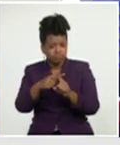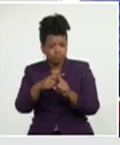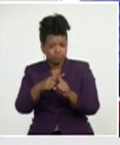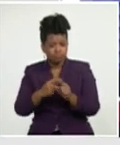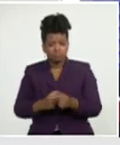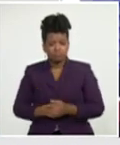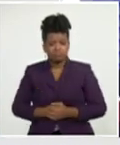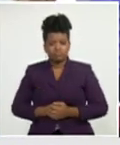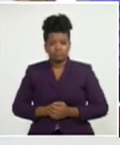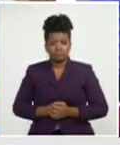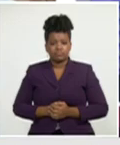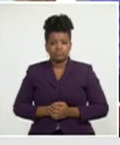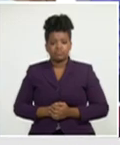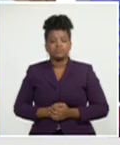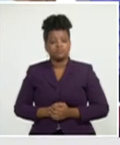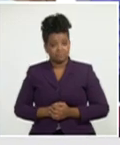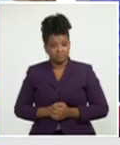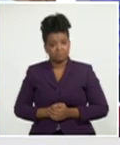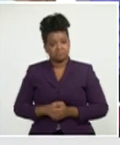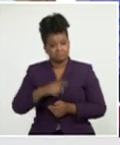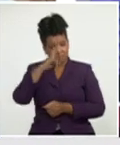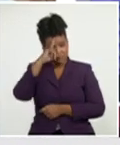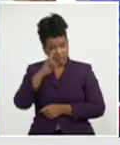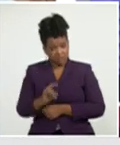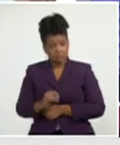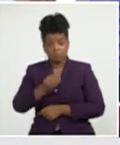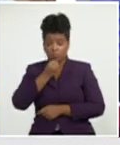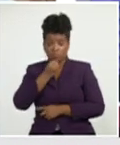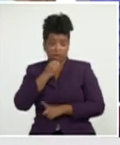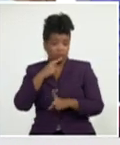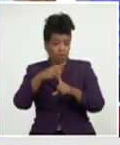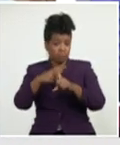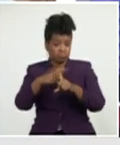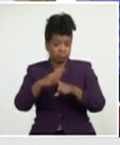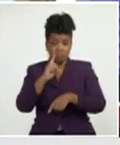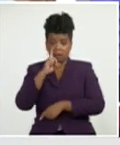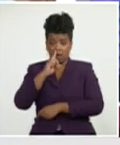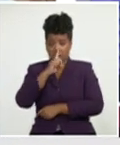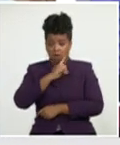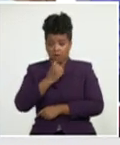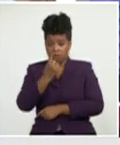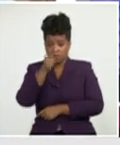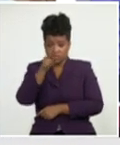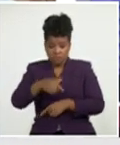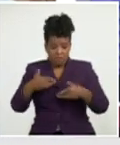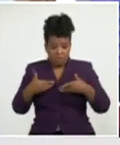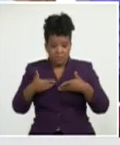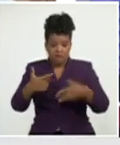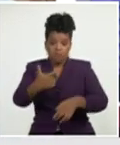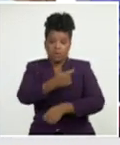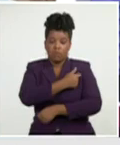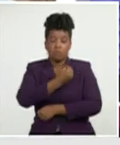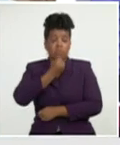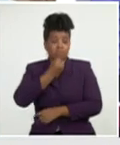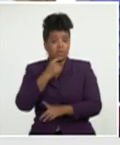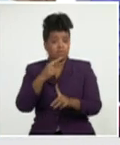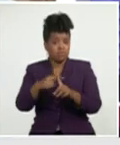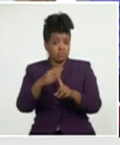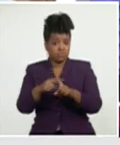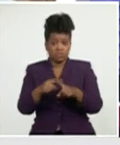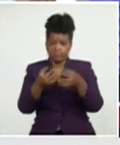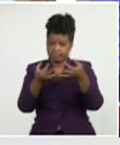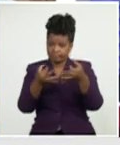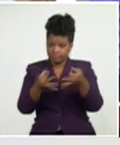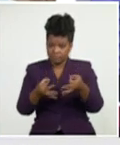tenido casos? Sí, puede dar positivo, PCR positivo, un voluntario que esté involucrado en cualquiera de los 2 candidatos vacunales que ya